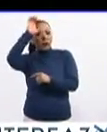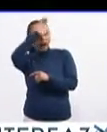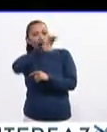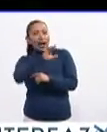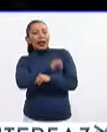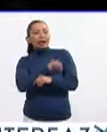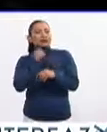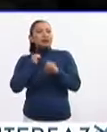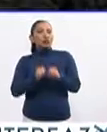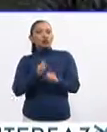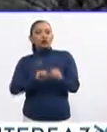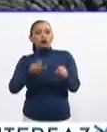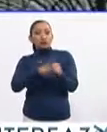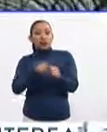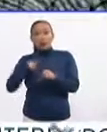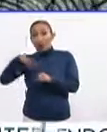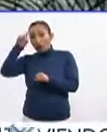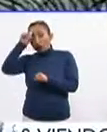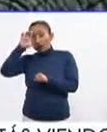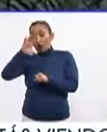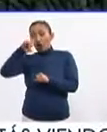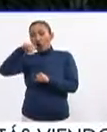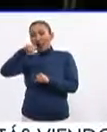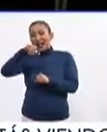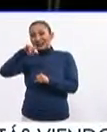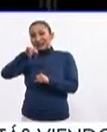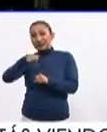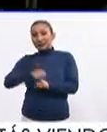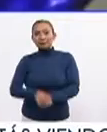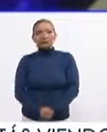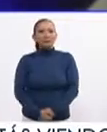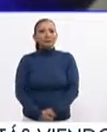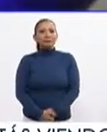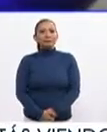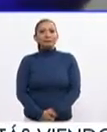seguro social y en el Consejo Nacional de Ciencia y Tecnología.